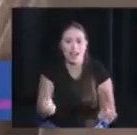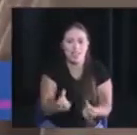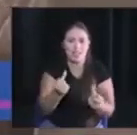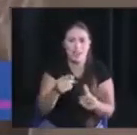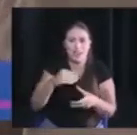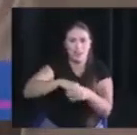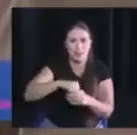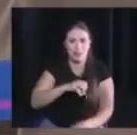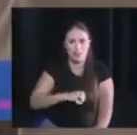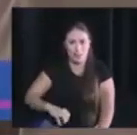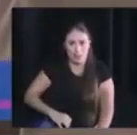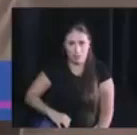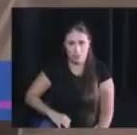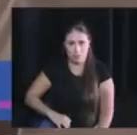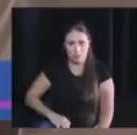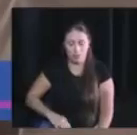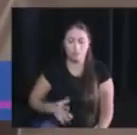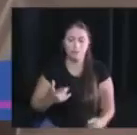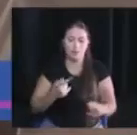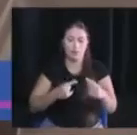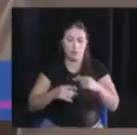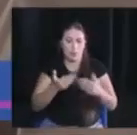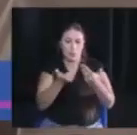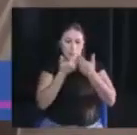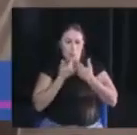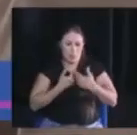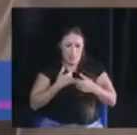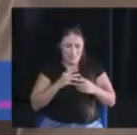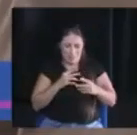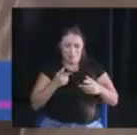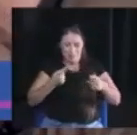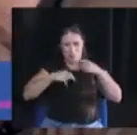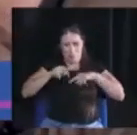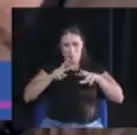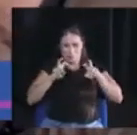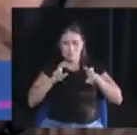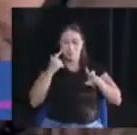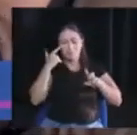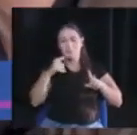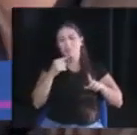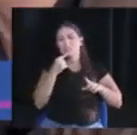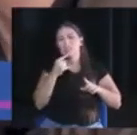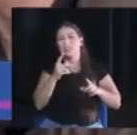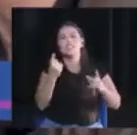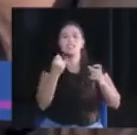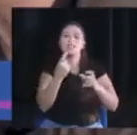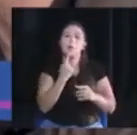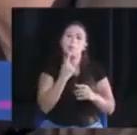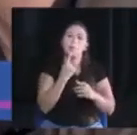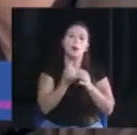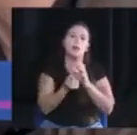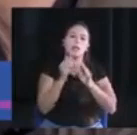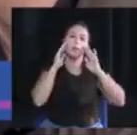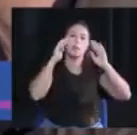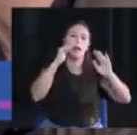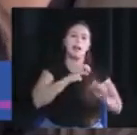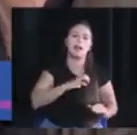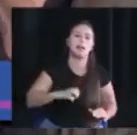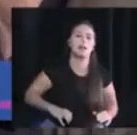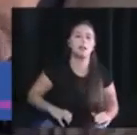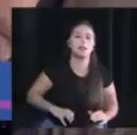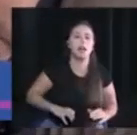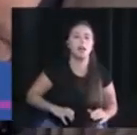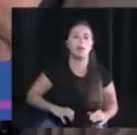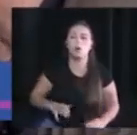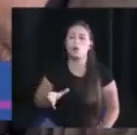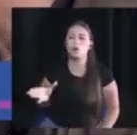Estado. Volviendo al comienzo de tus preguntas, no necesitamos una política para el Estado de tal manera que